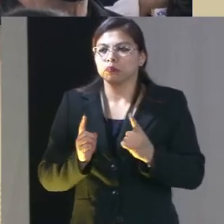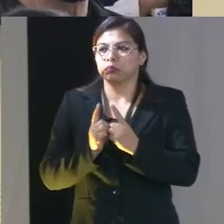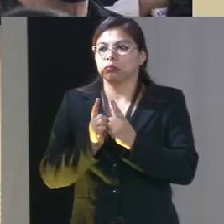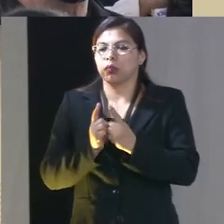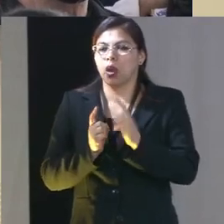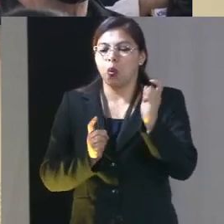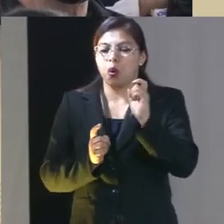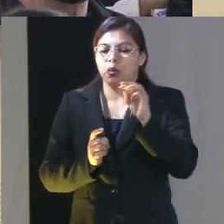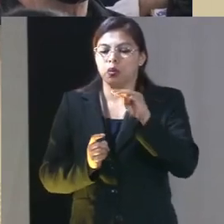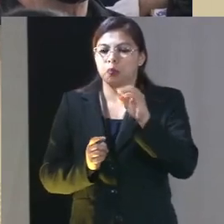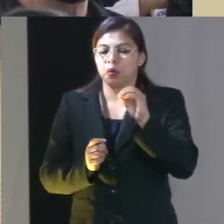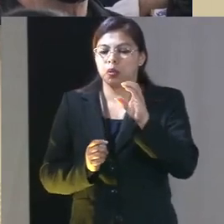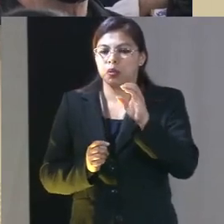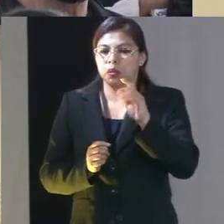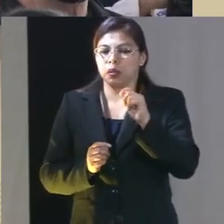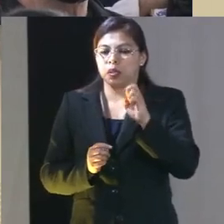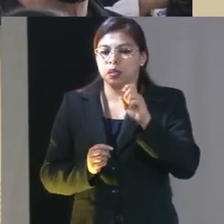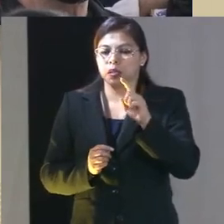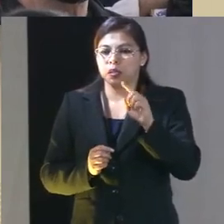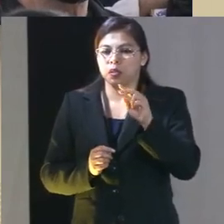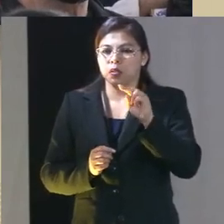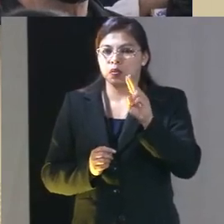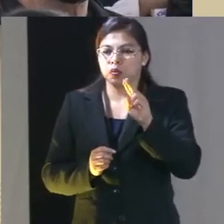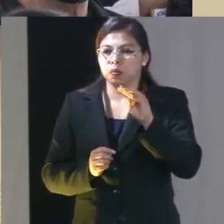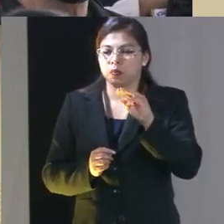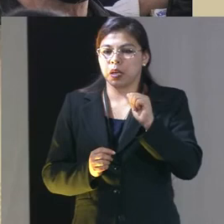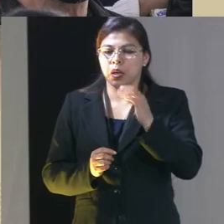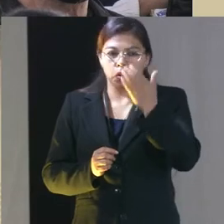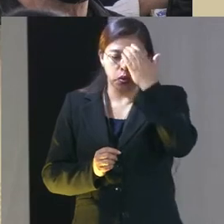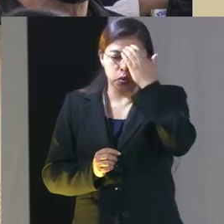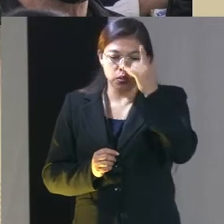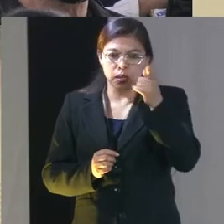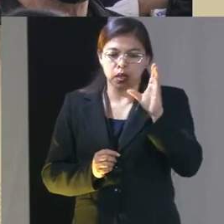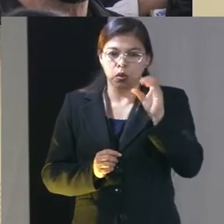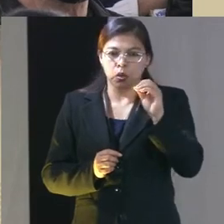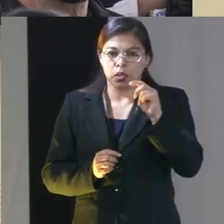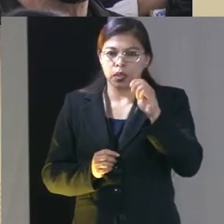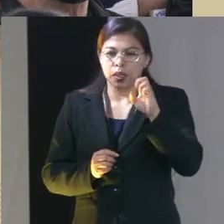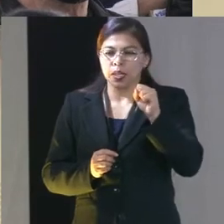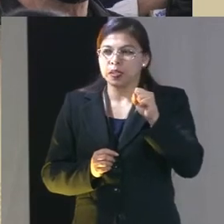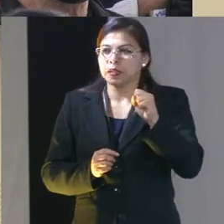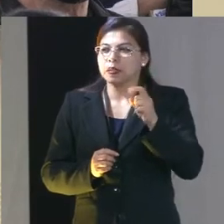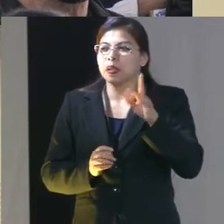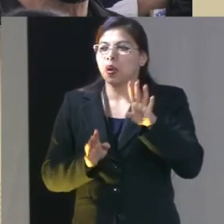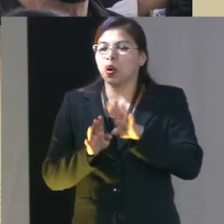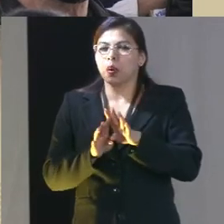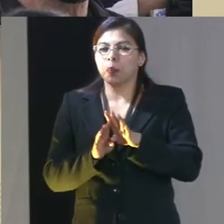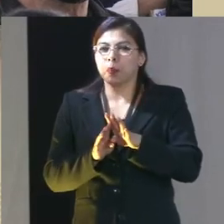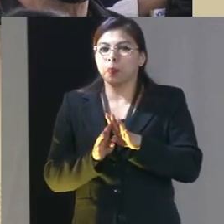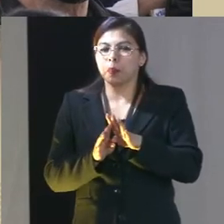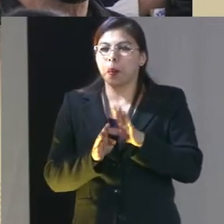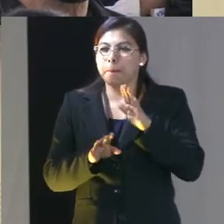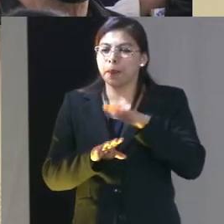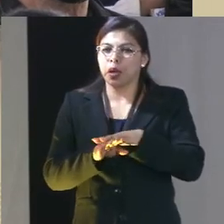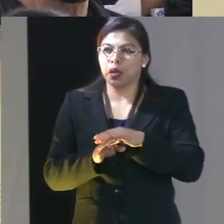cuando Moctezuma conoce a Cortés, que lo aborda a fondo